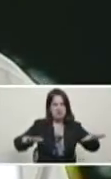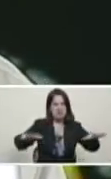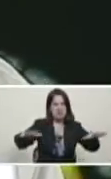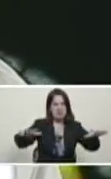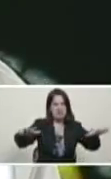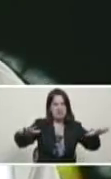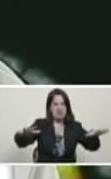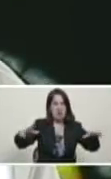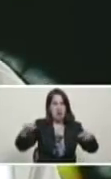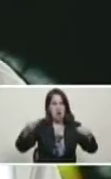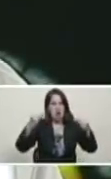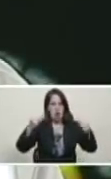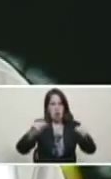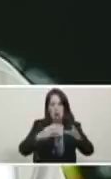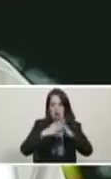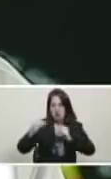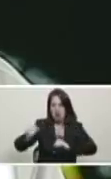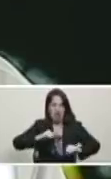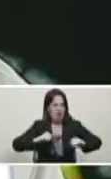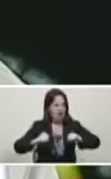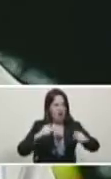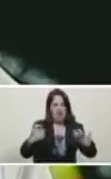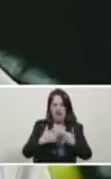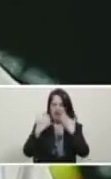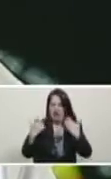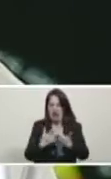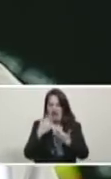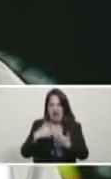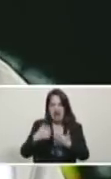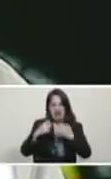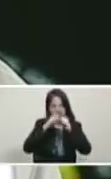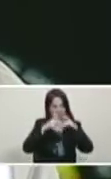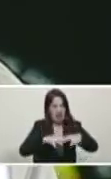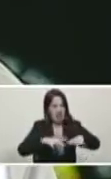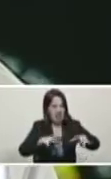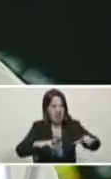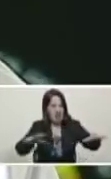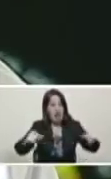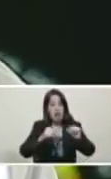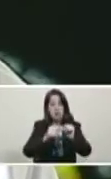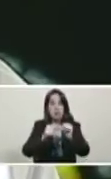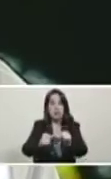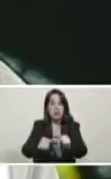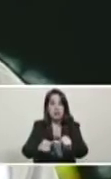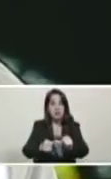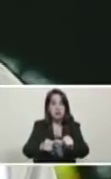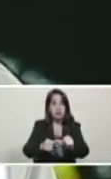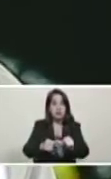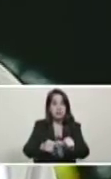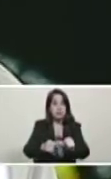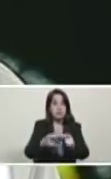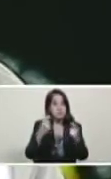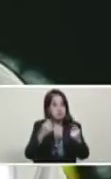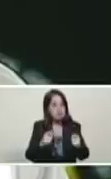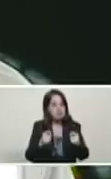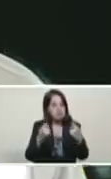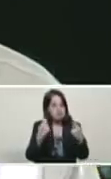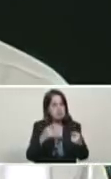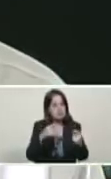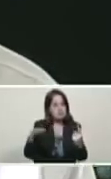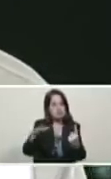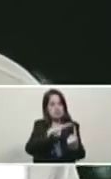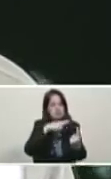todas las tácticas de guerra híbrida y permanente ha intentado todas las formas